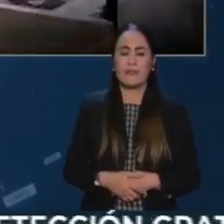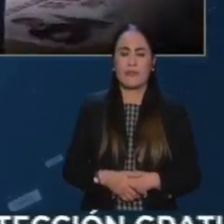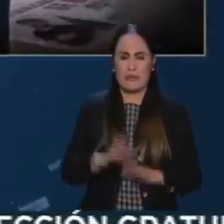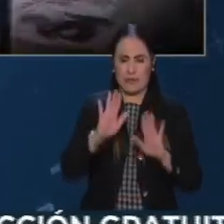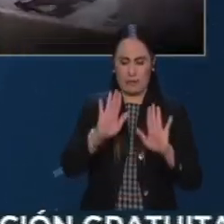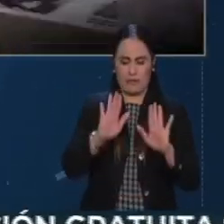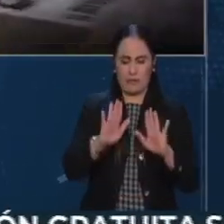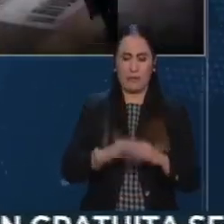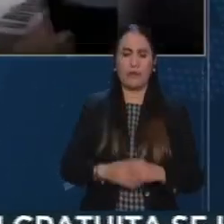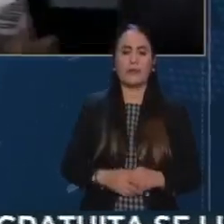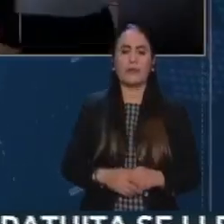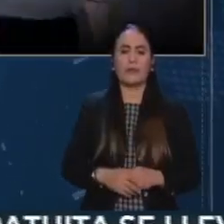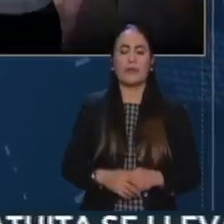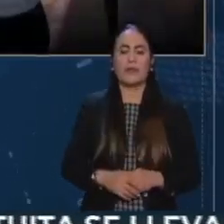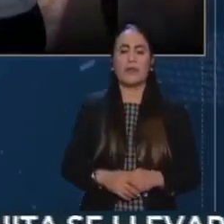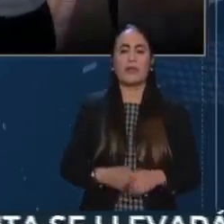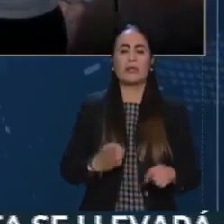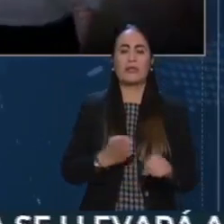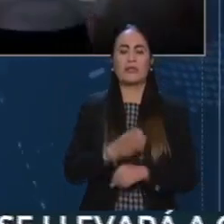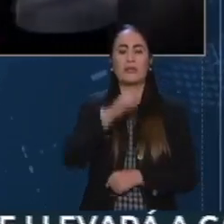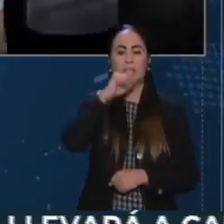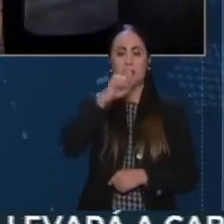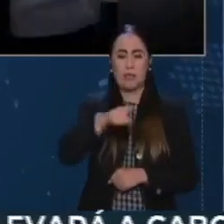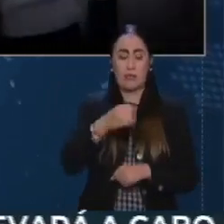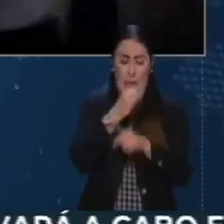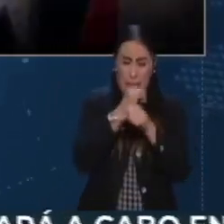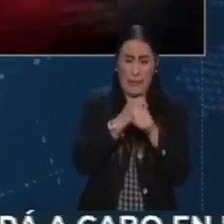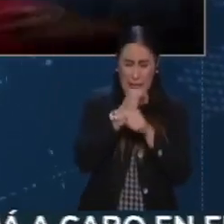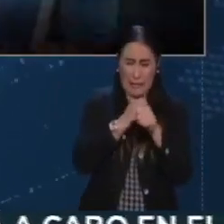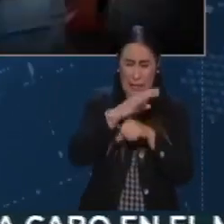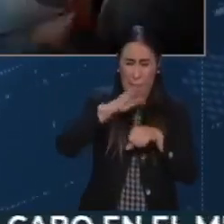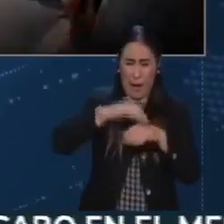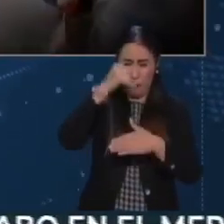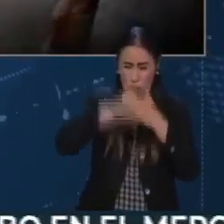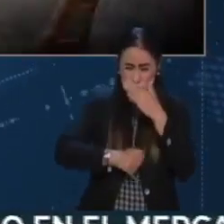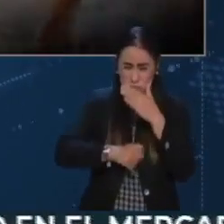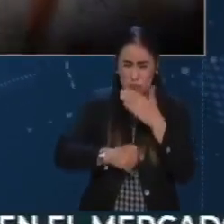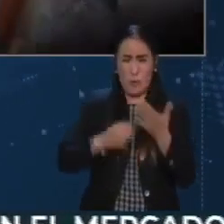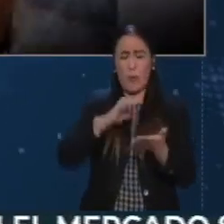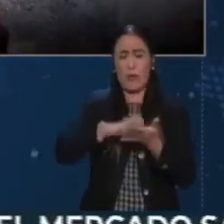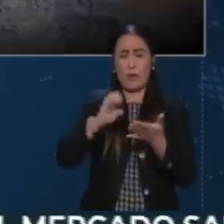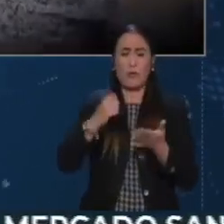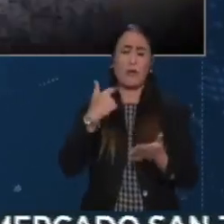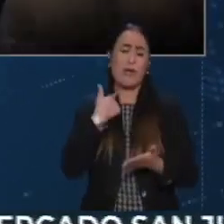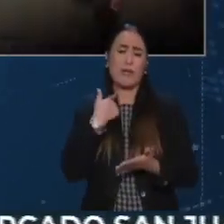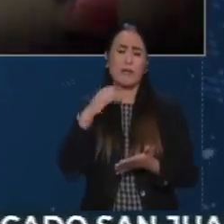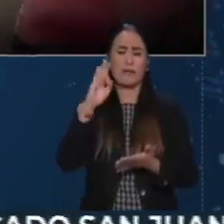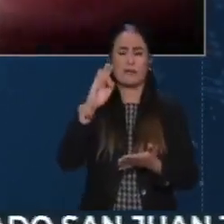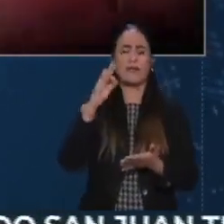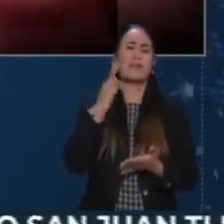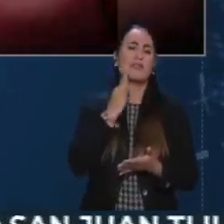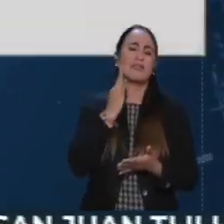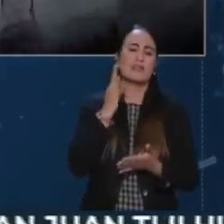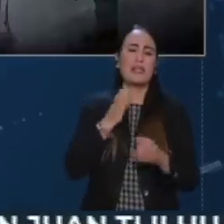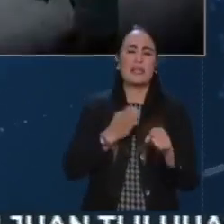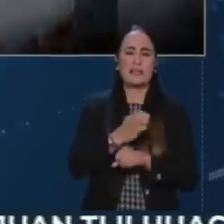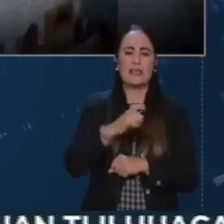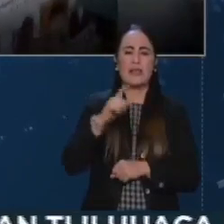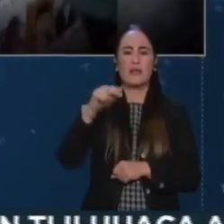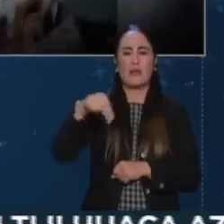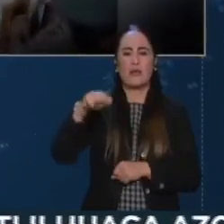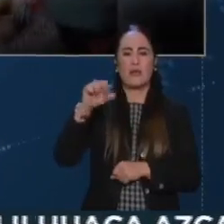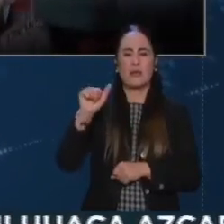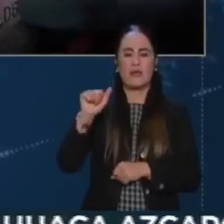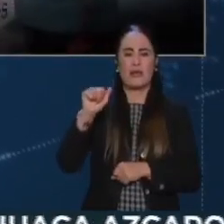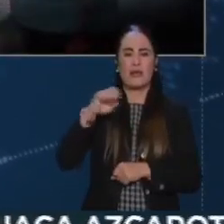asunto. En Jalisco no se ha investigado lo suficiente, por ejemplo, al ex fiscal general del Estado, Luis Carlos Nájera